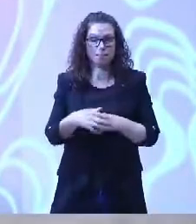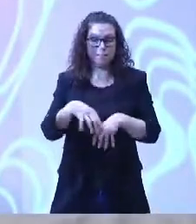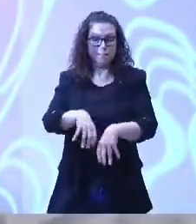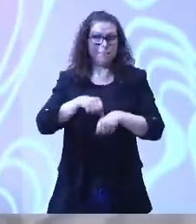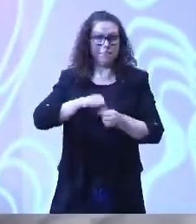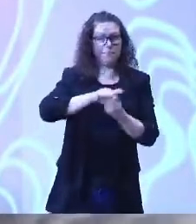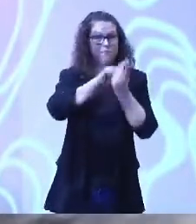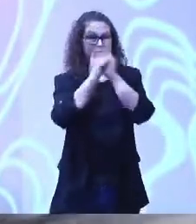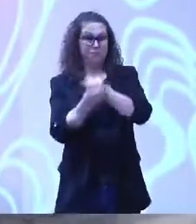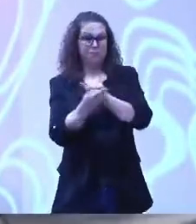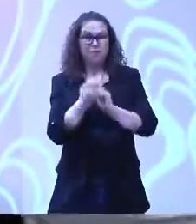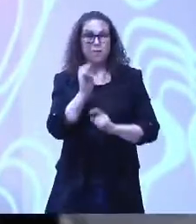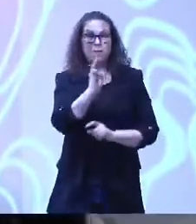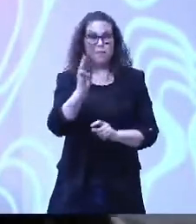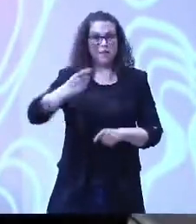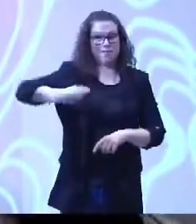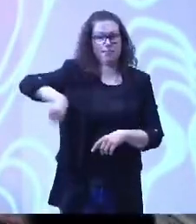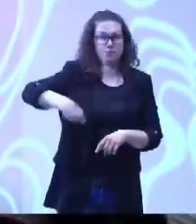Popular.